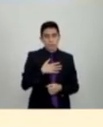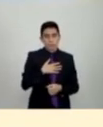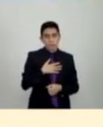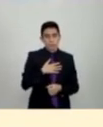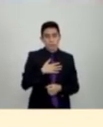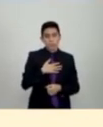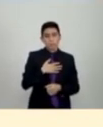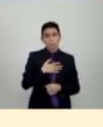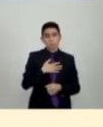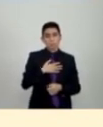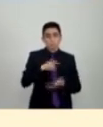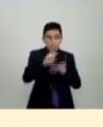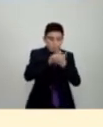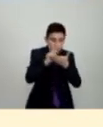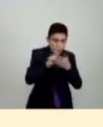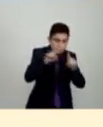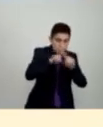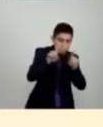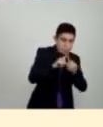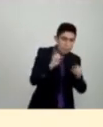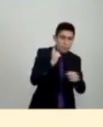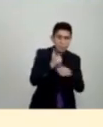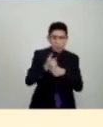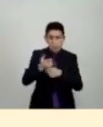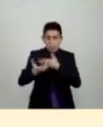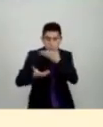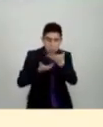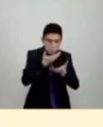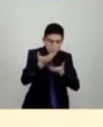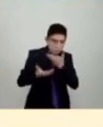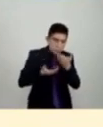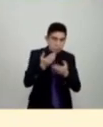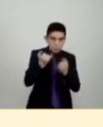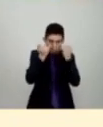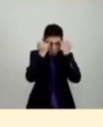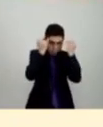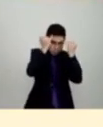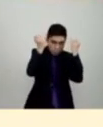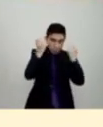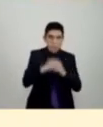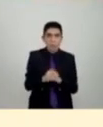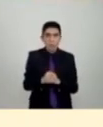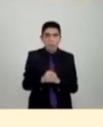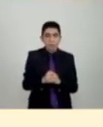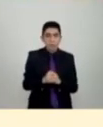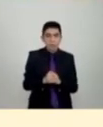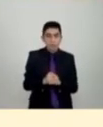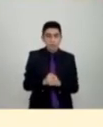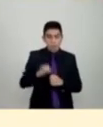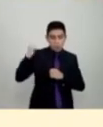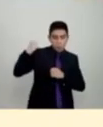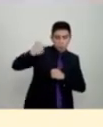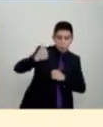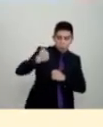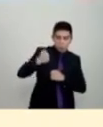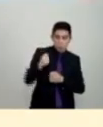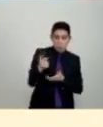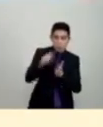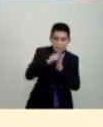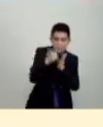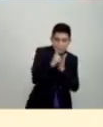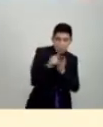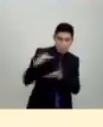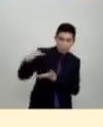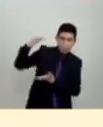escritores, intercambiaba ideas, se llevaba las maletas atiborradas de libros, ¿verdad? Y eso